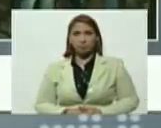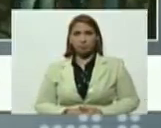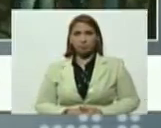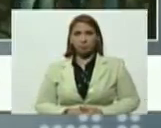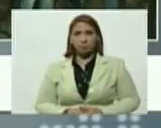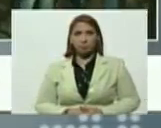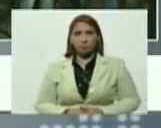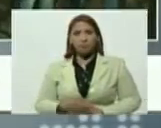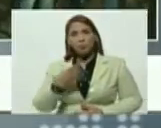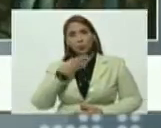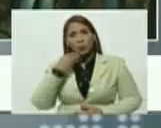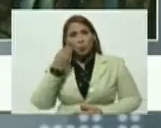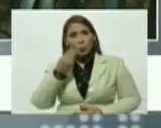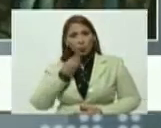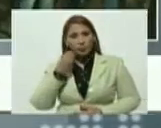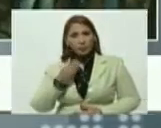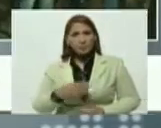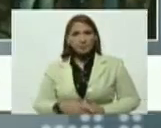La juventud.